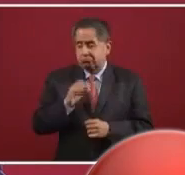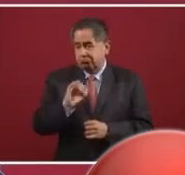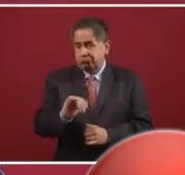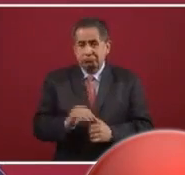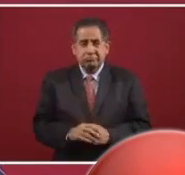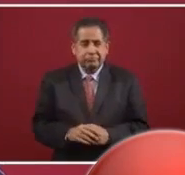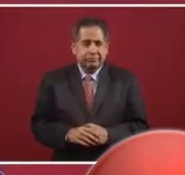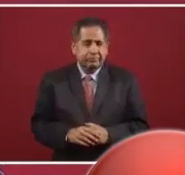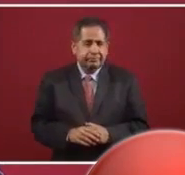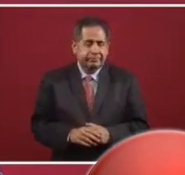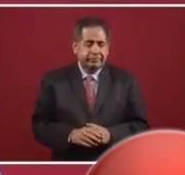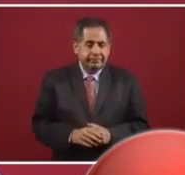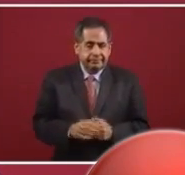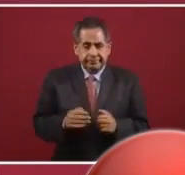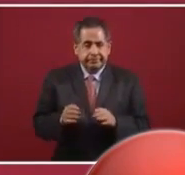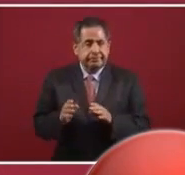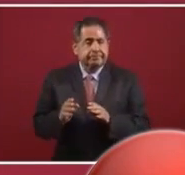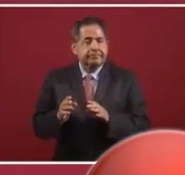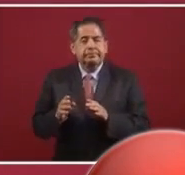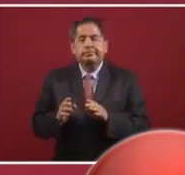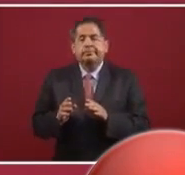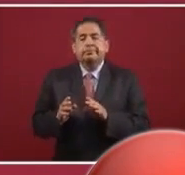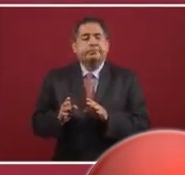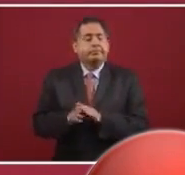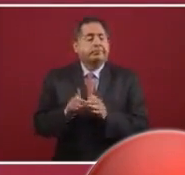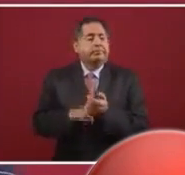y con